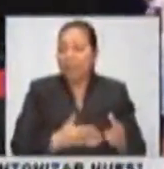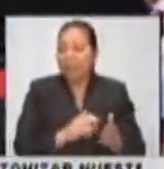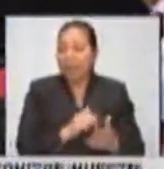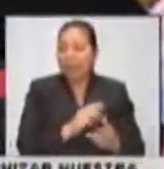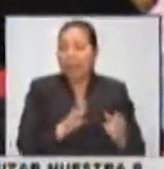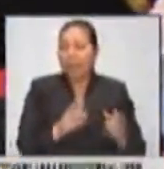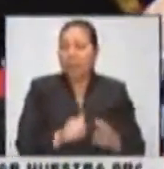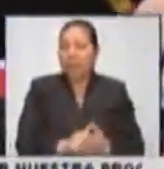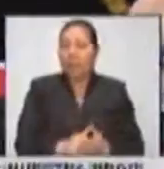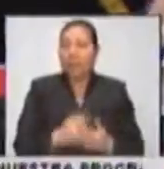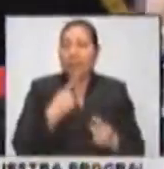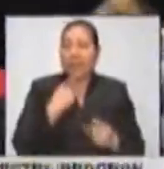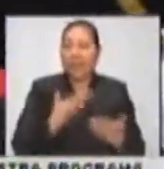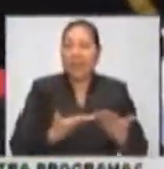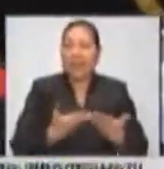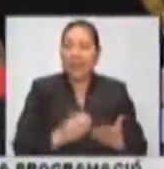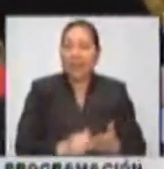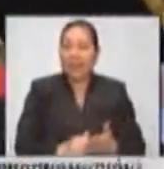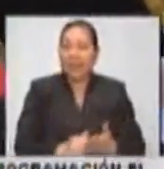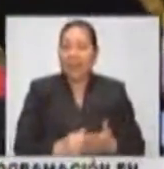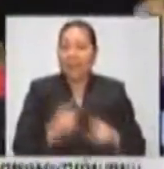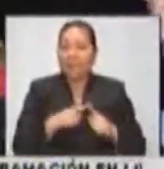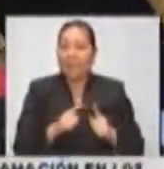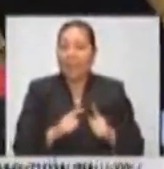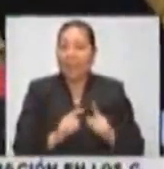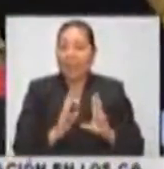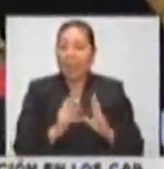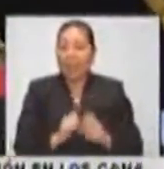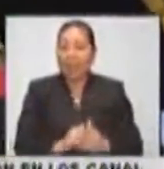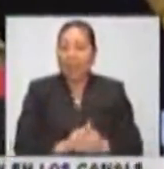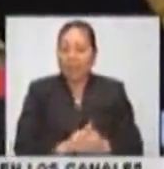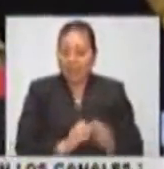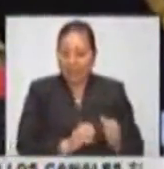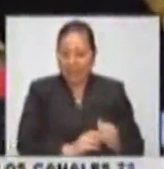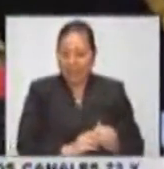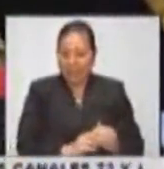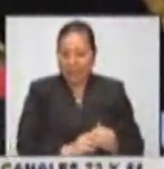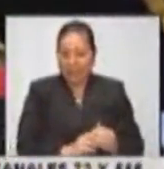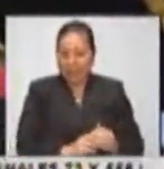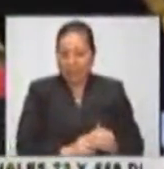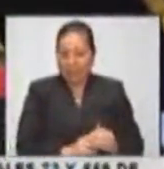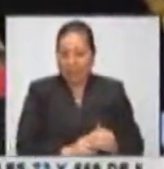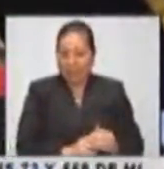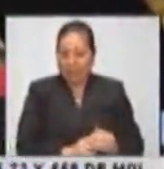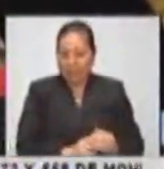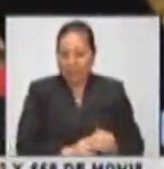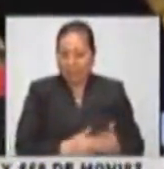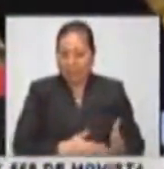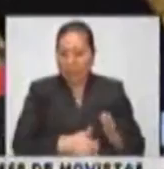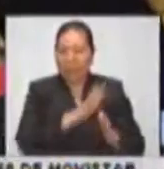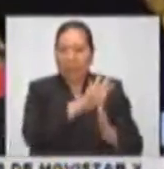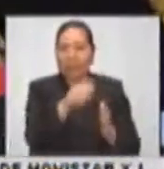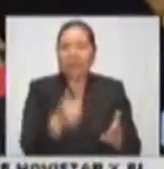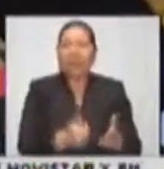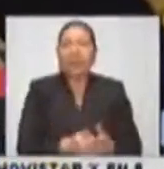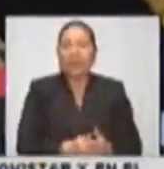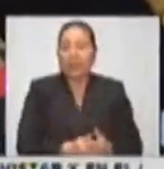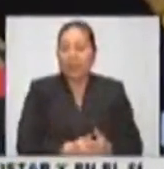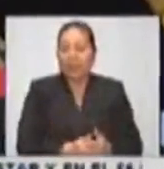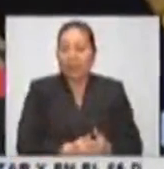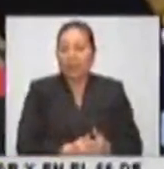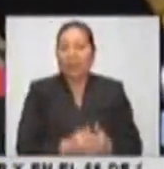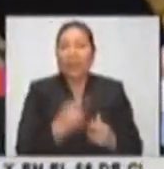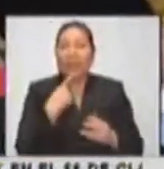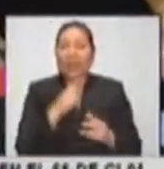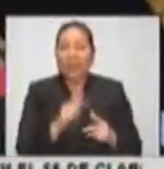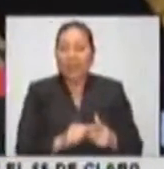dónde estamos. Otra vez son los que mencioné al principio, ¿no es cierto? Asociado, participante, invitado. La idea es que vamos a ir